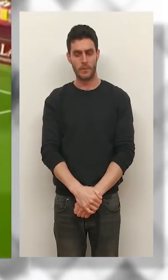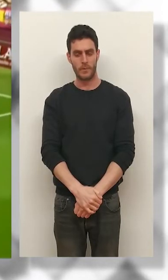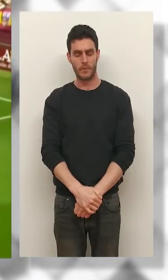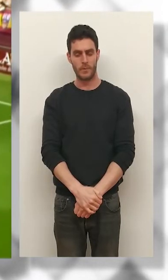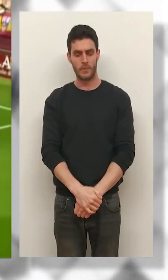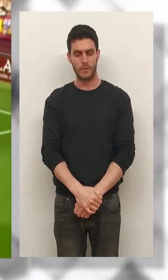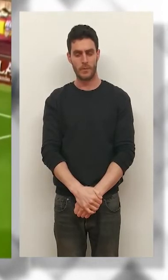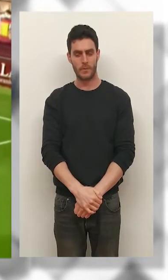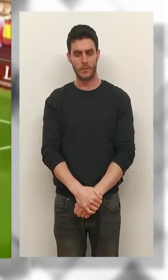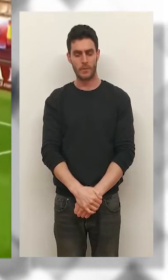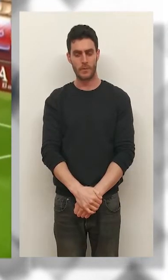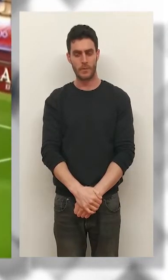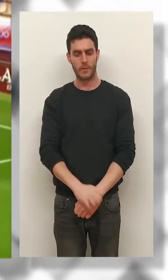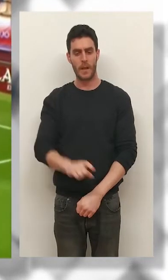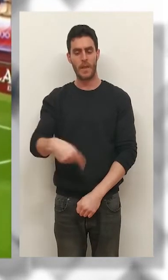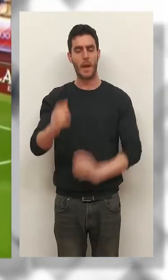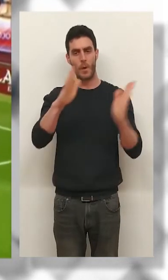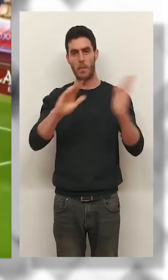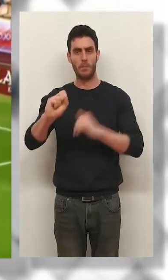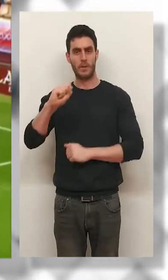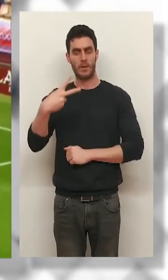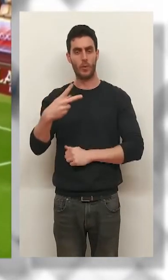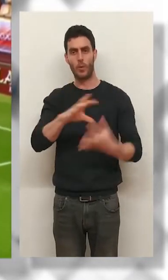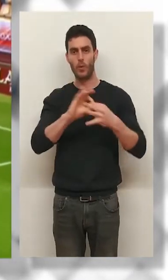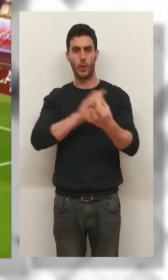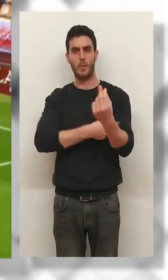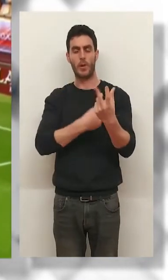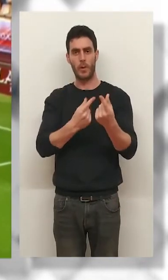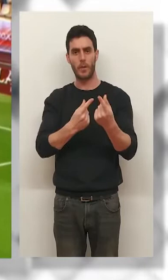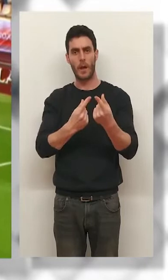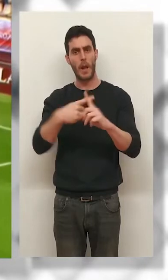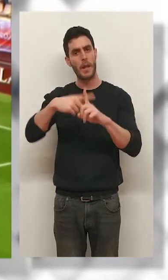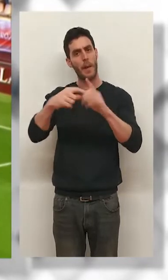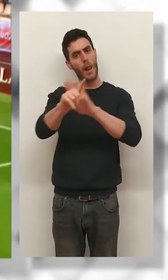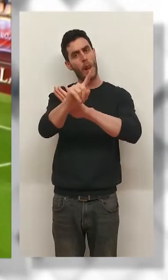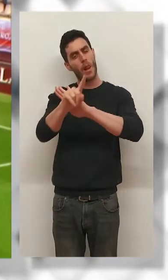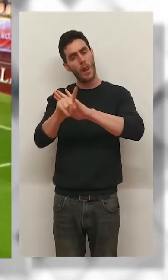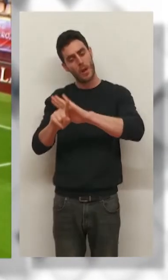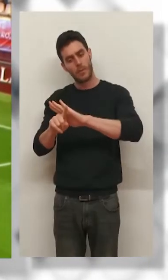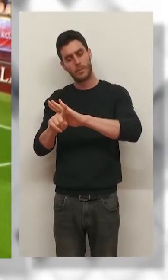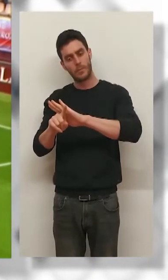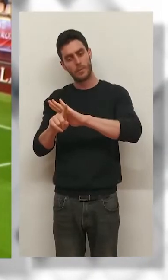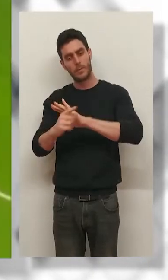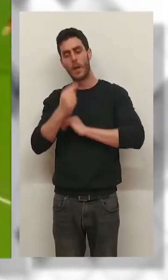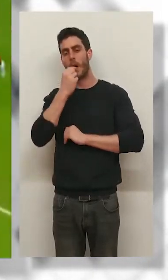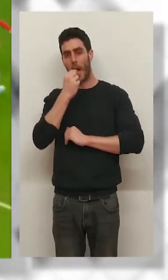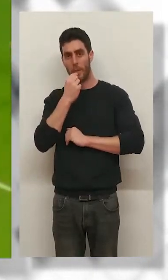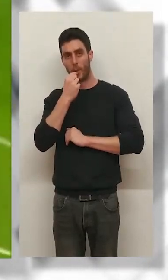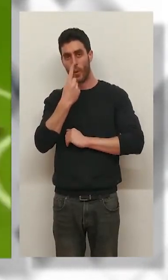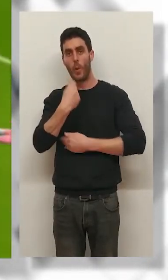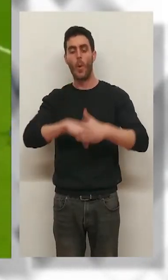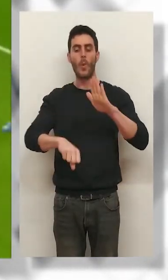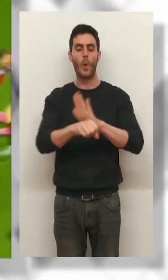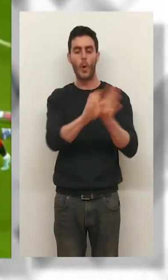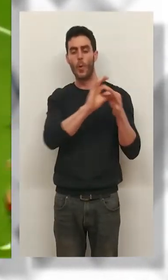En el segundo acto, el nivel de la Unión Deportiva Logroñés bajó considerablemente. El árbitro anuló un gol a Unionistas y pocos minutos